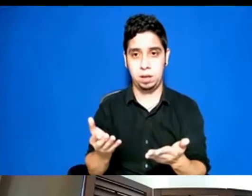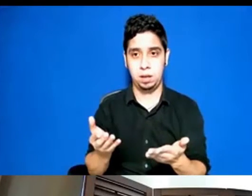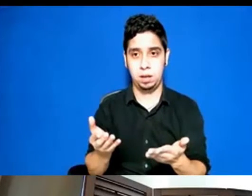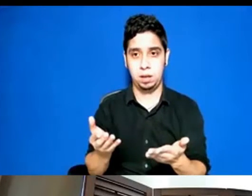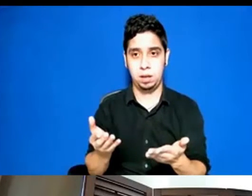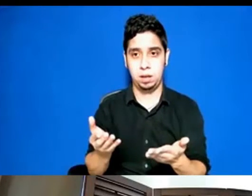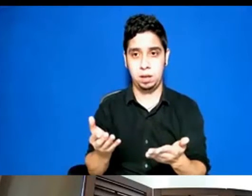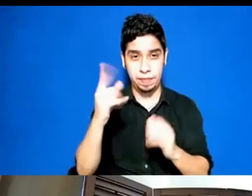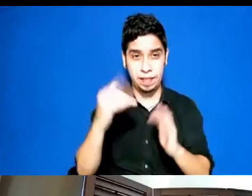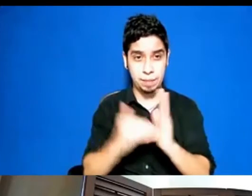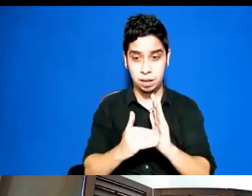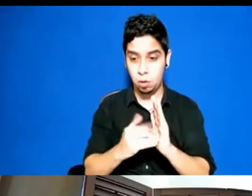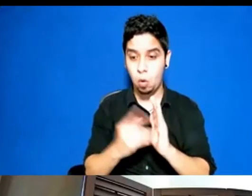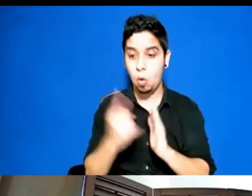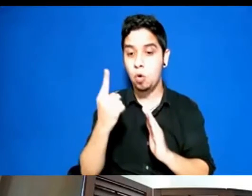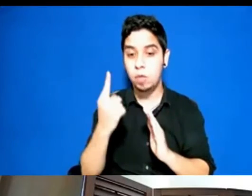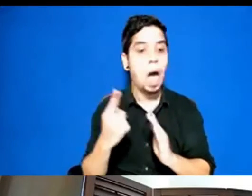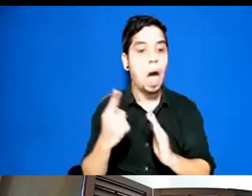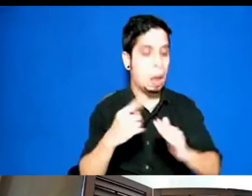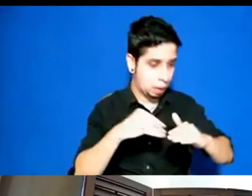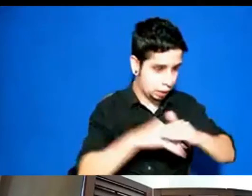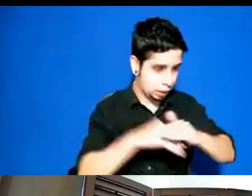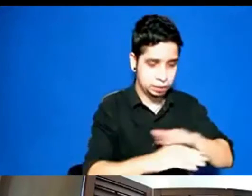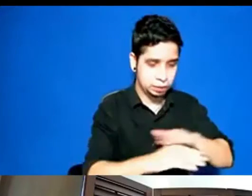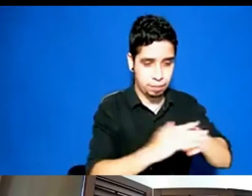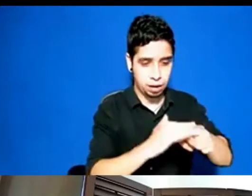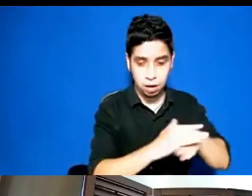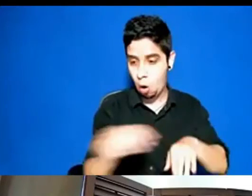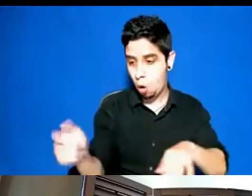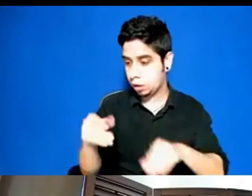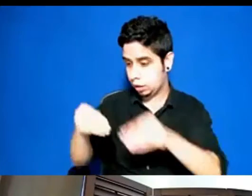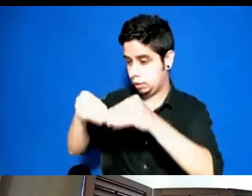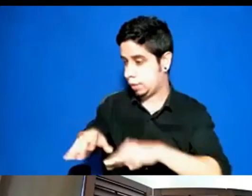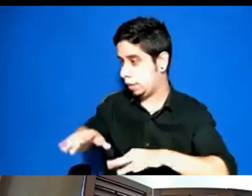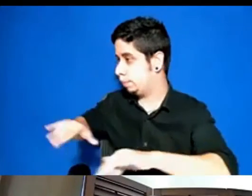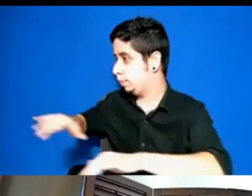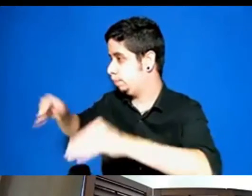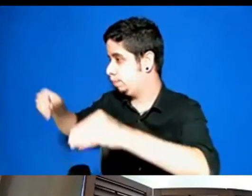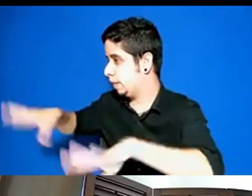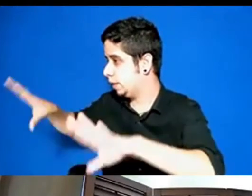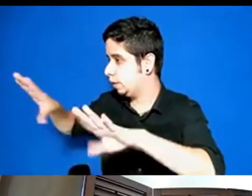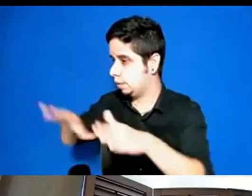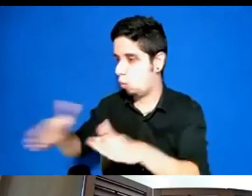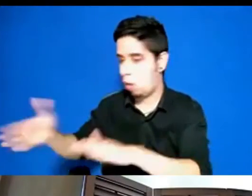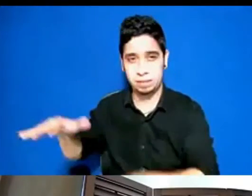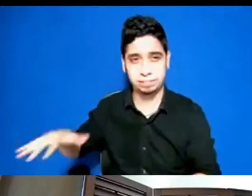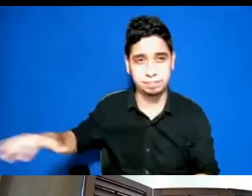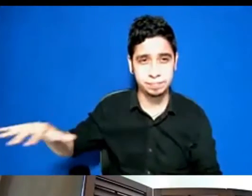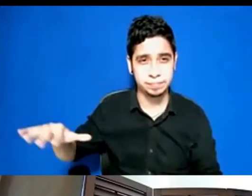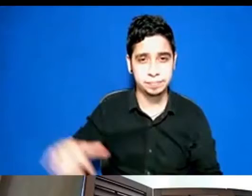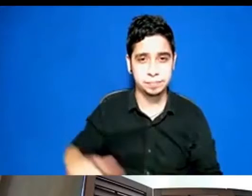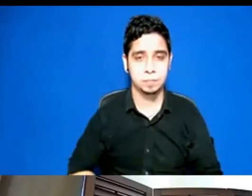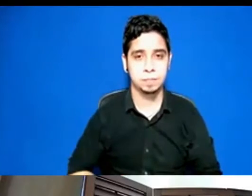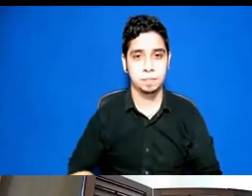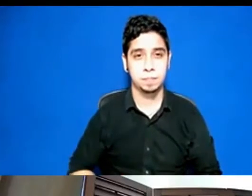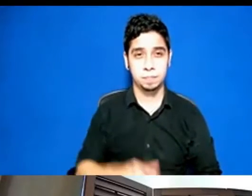salva. Ay, Dios. Me estruje este pero fíjate, la contaminación lumínica